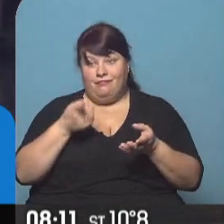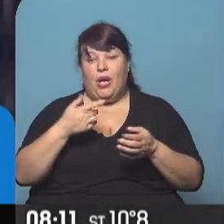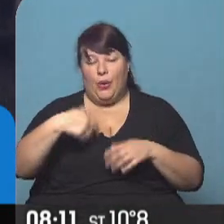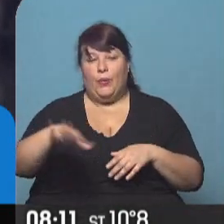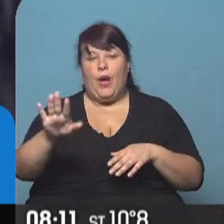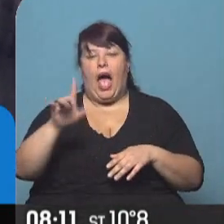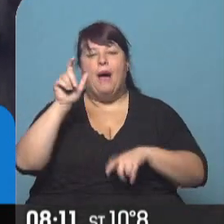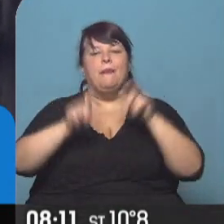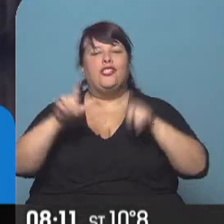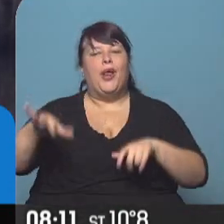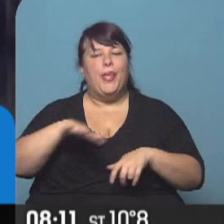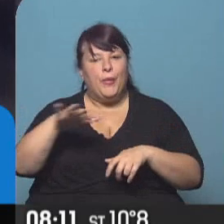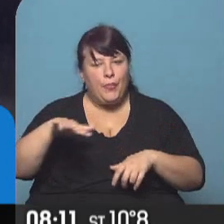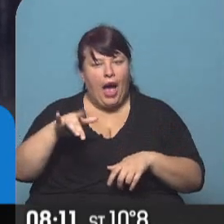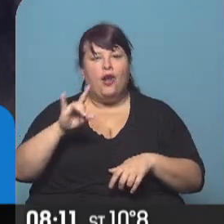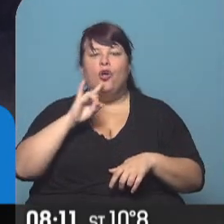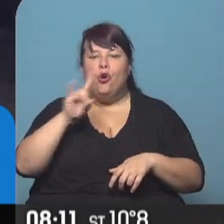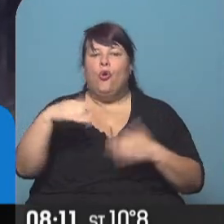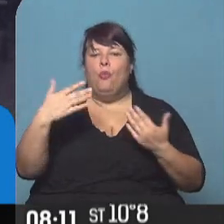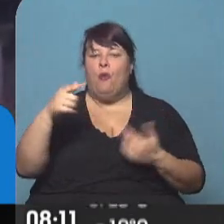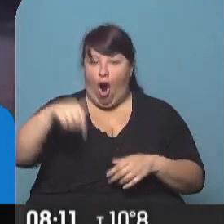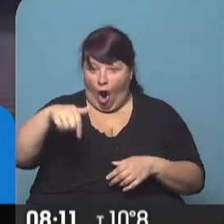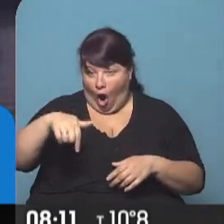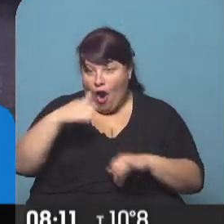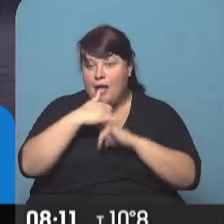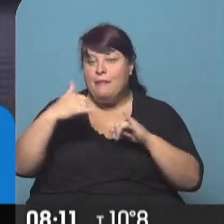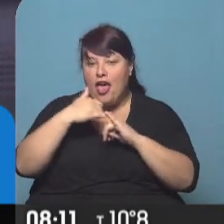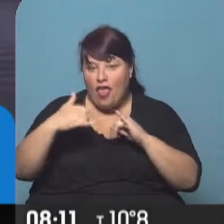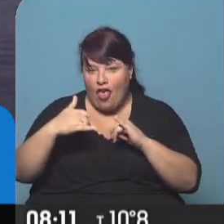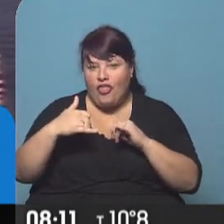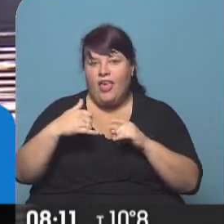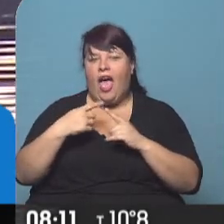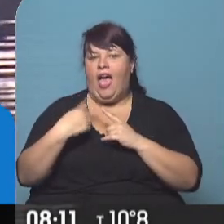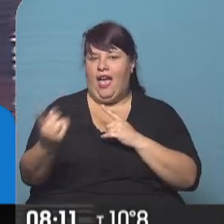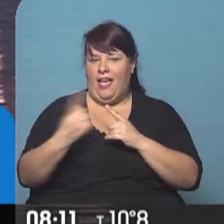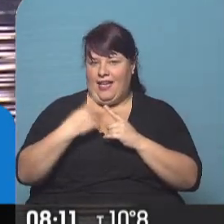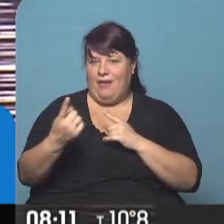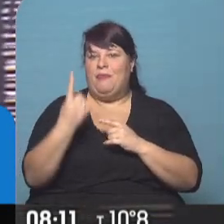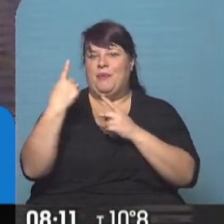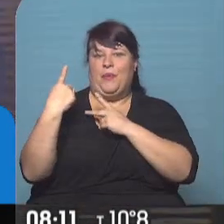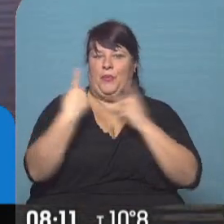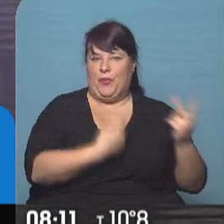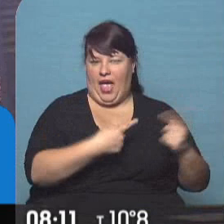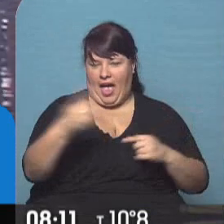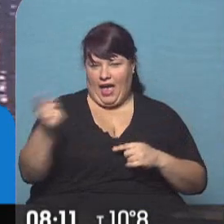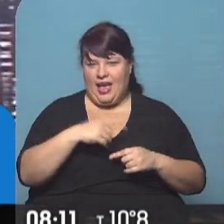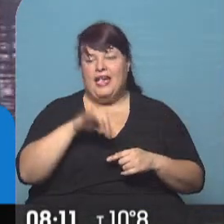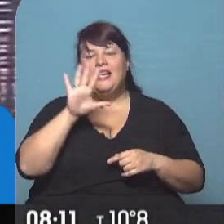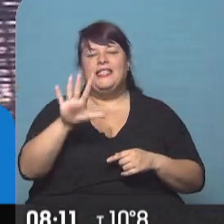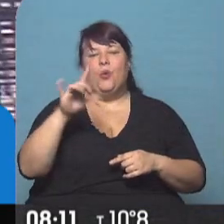serán vecinos quienes tendrán la oportunidad hoy al mediodía de hacer el primer viaje